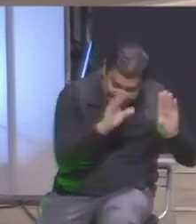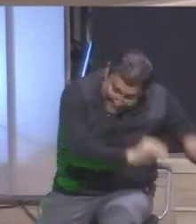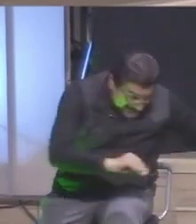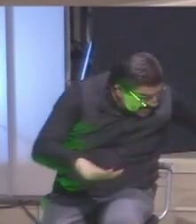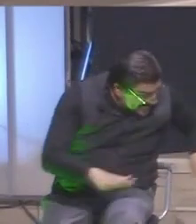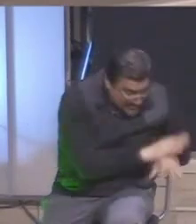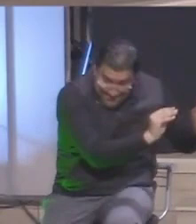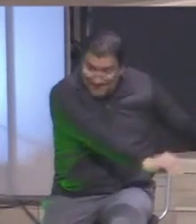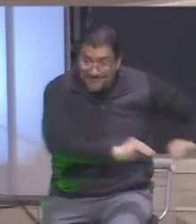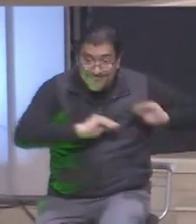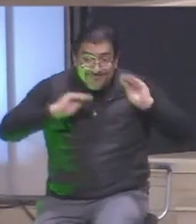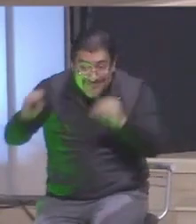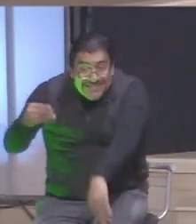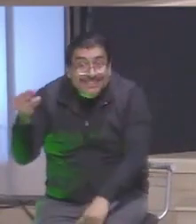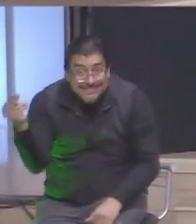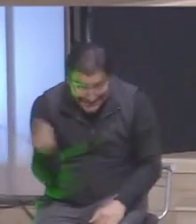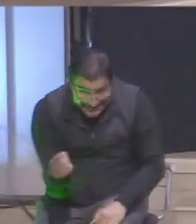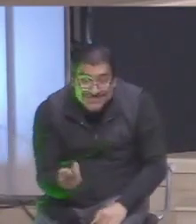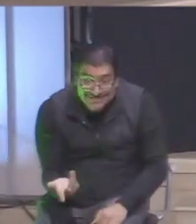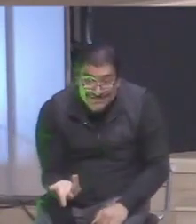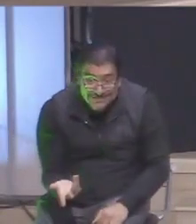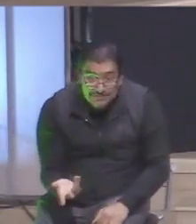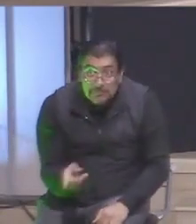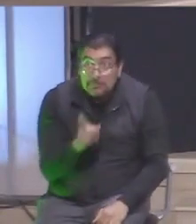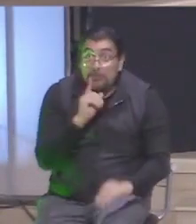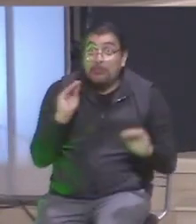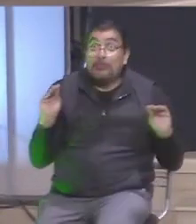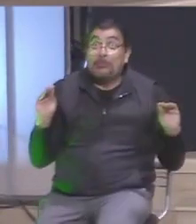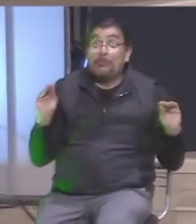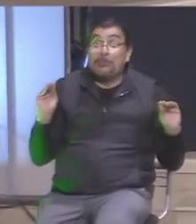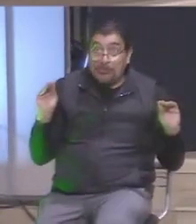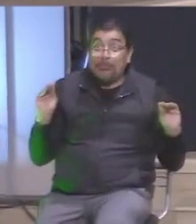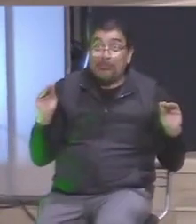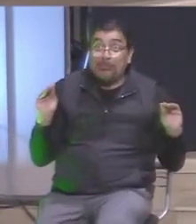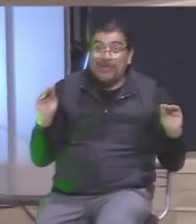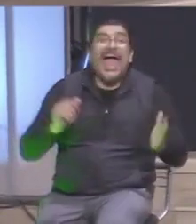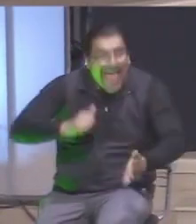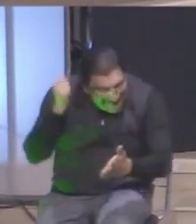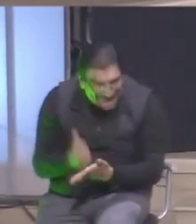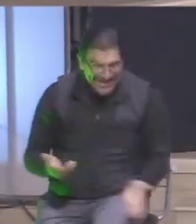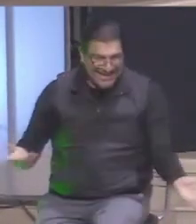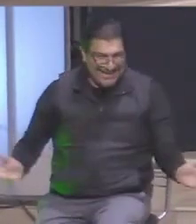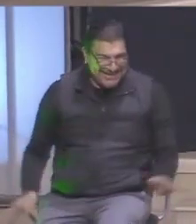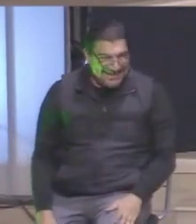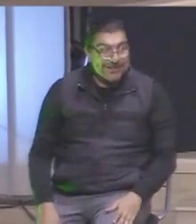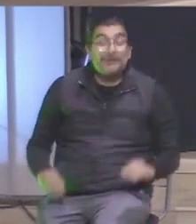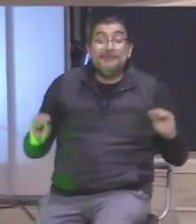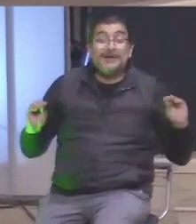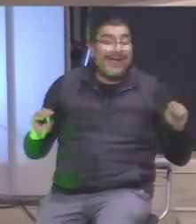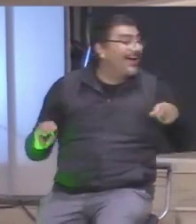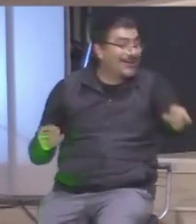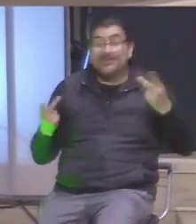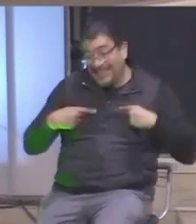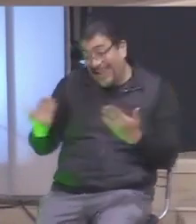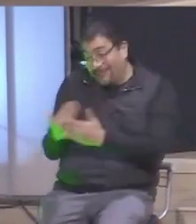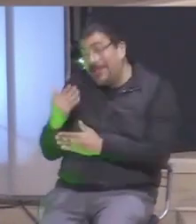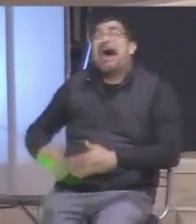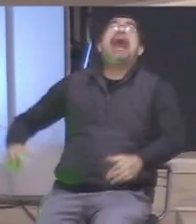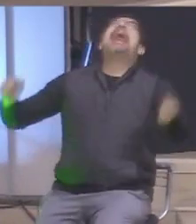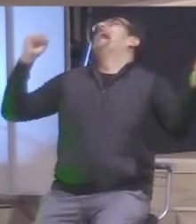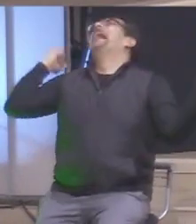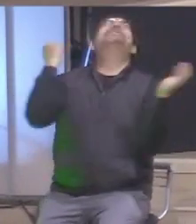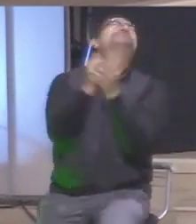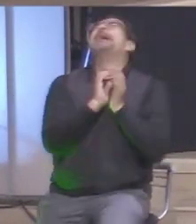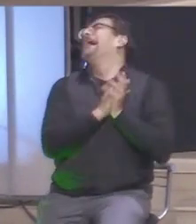am están muy cómodos Yo creo que el día de no porque el primer servicio Ay y quier salir